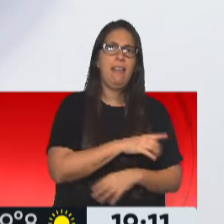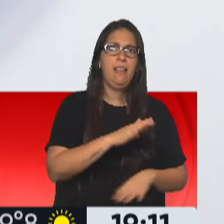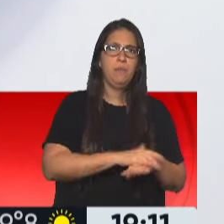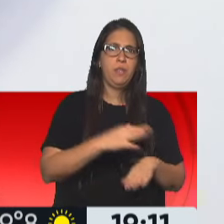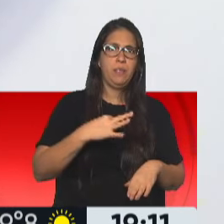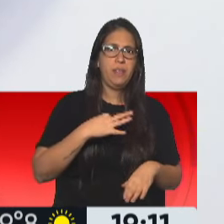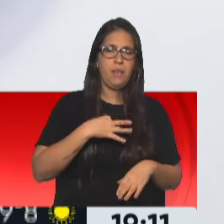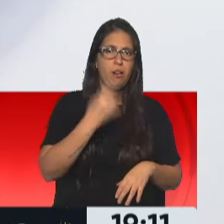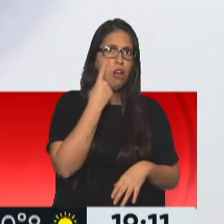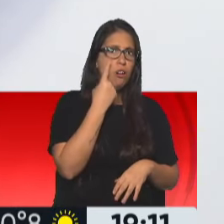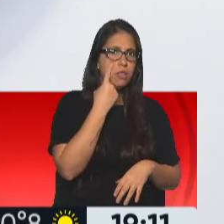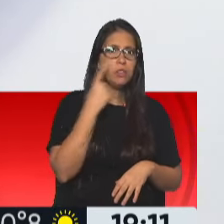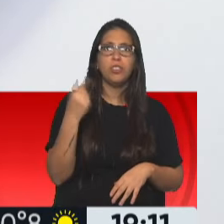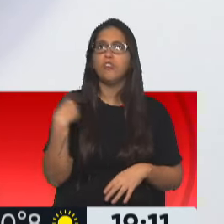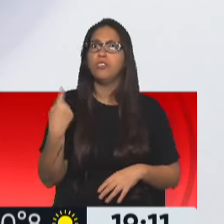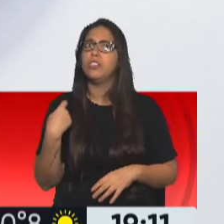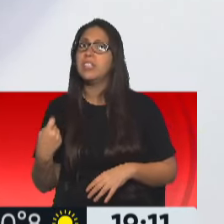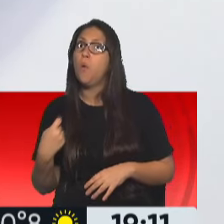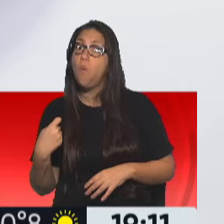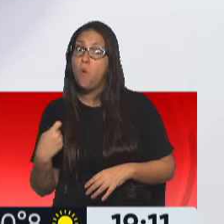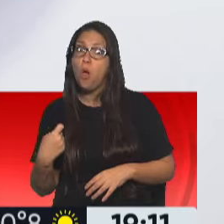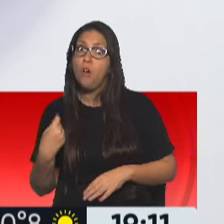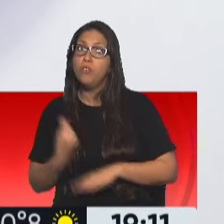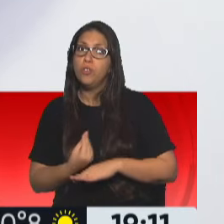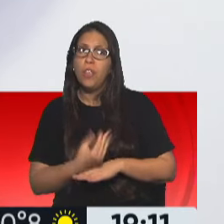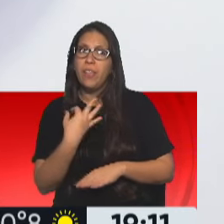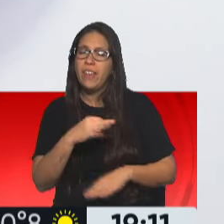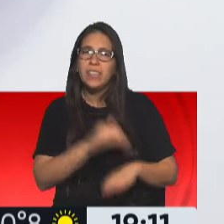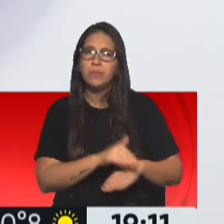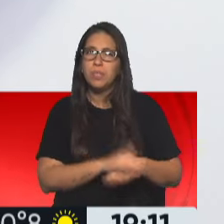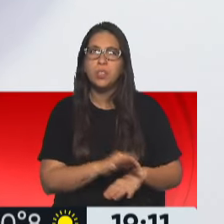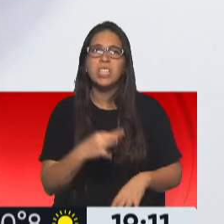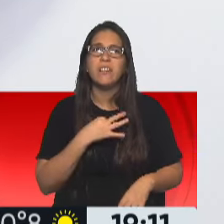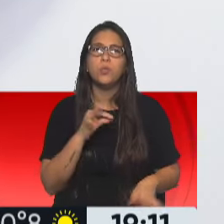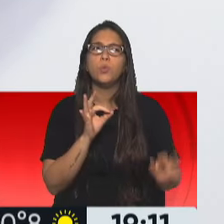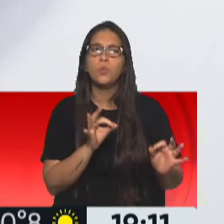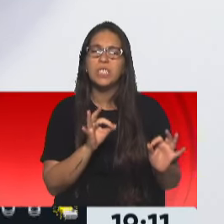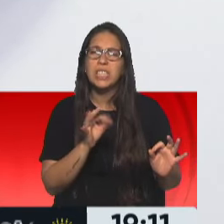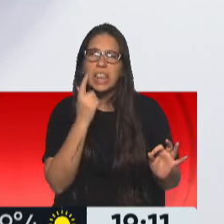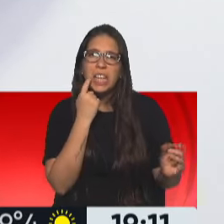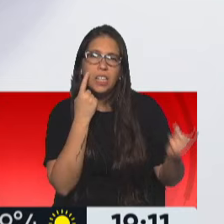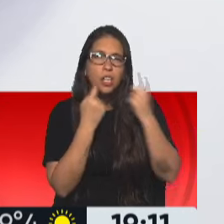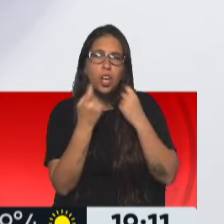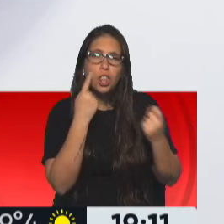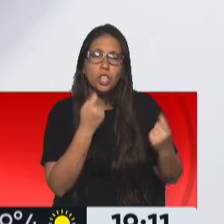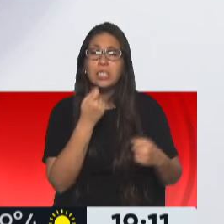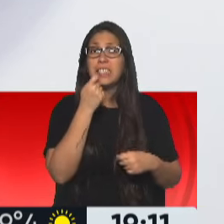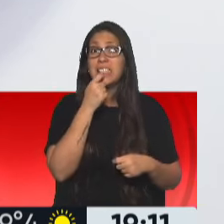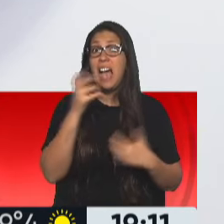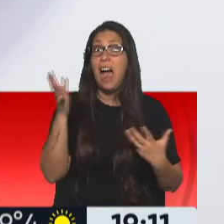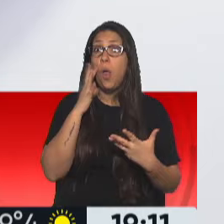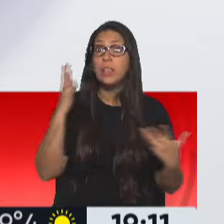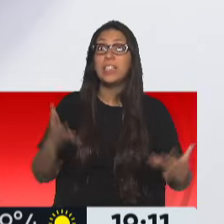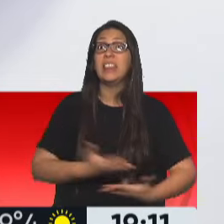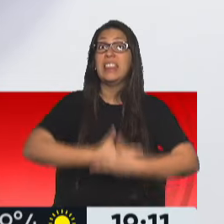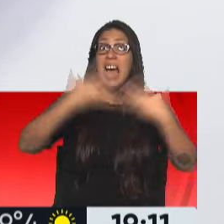justamente los productores seguros hacemos hincapié en que la responsabilidad civil sea suficiente. hay que ver si con un siniestro de este